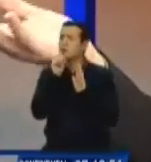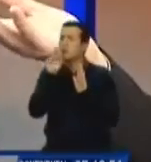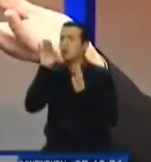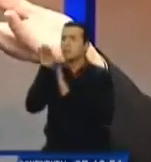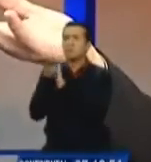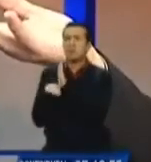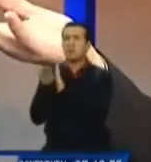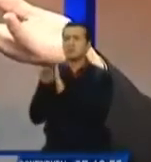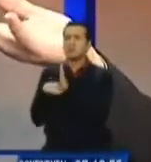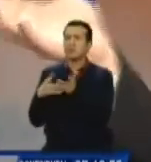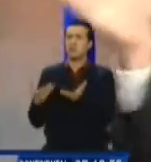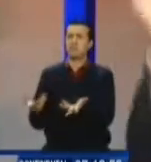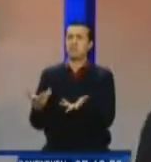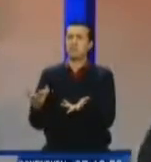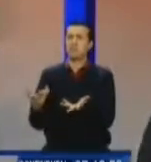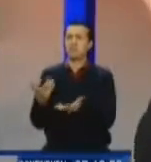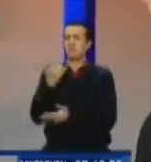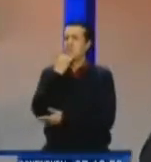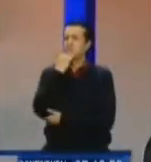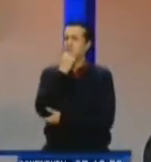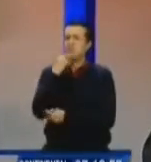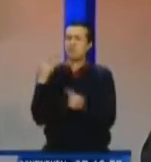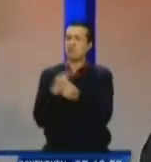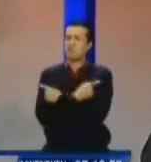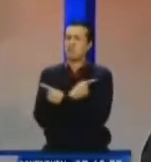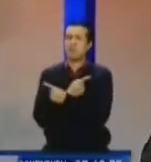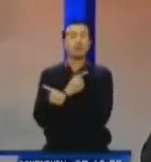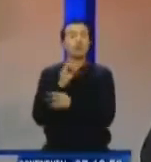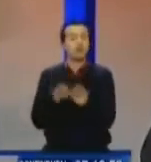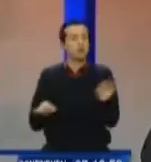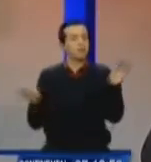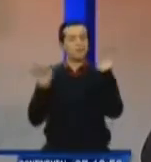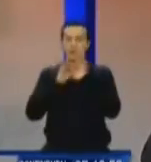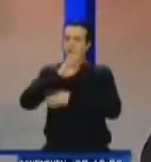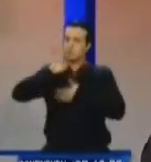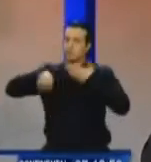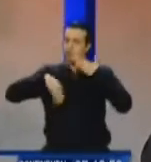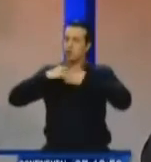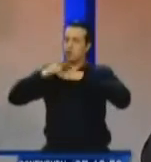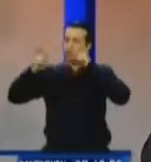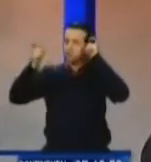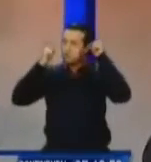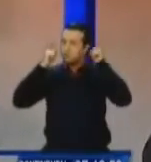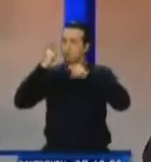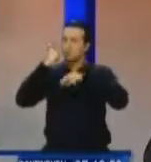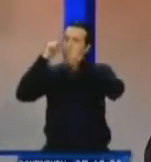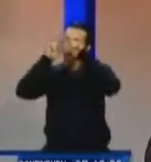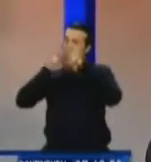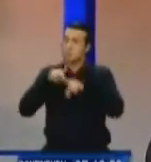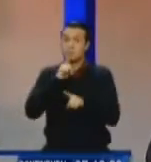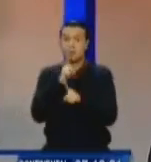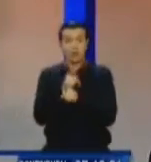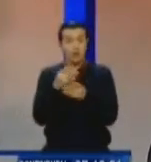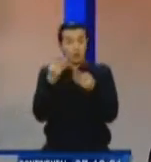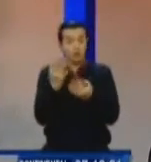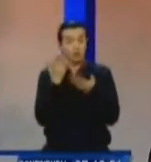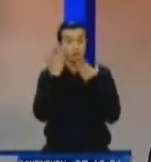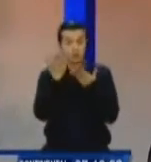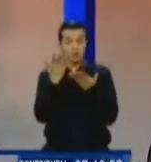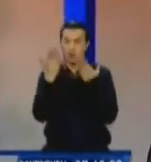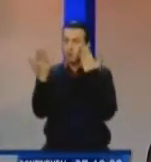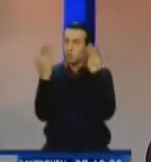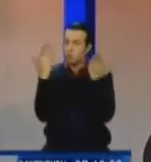tienen que meter más galones entonces es un tema que es necesario trabajar a profundidad de manera que usted el momento en que pueda